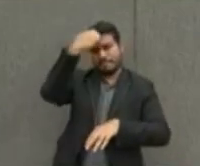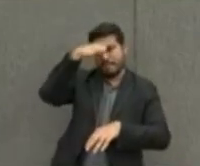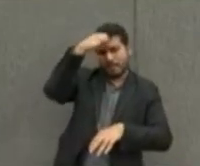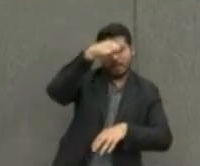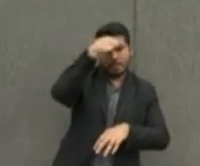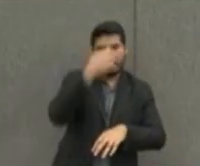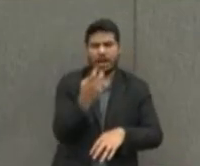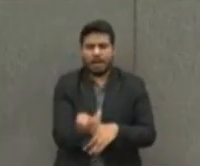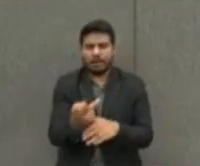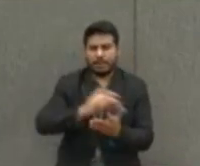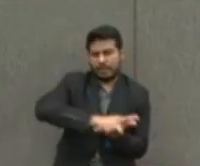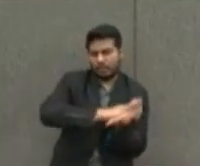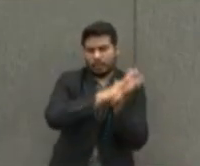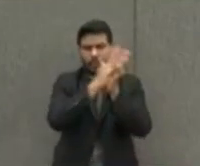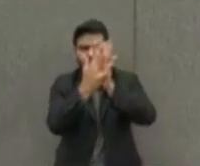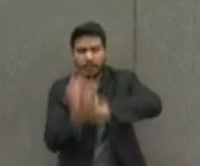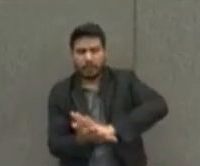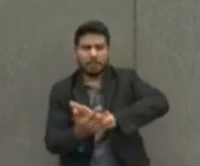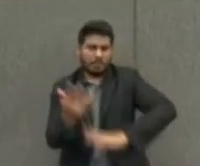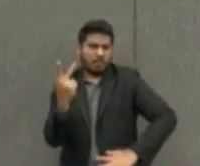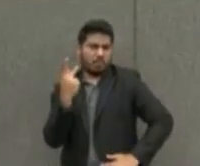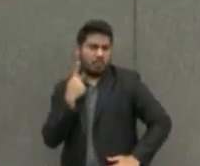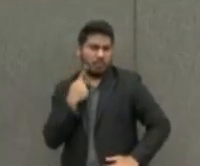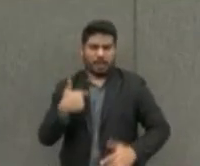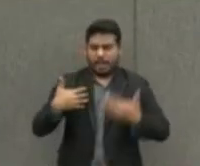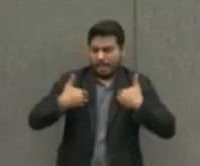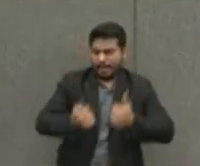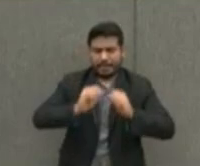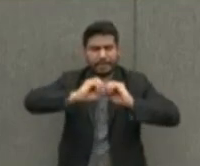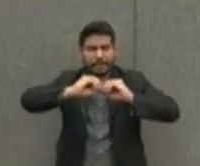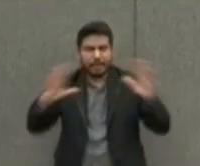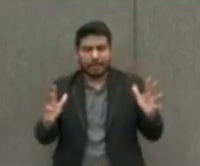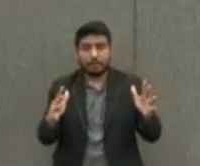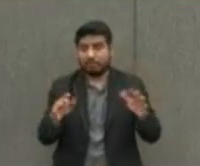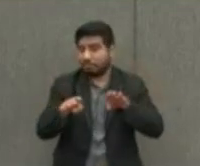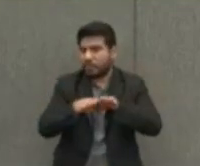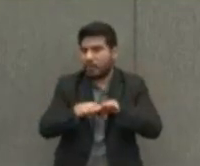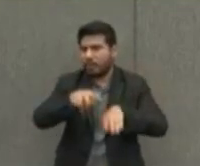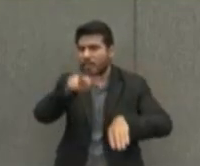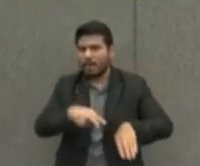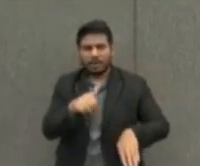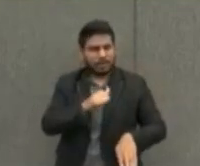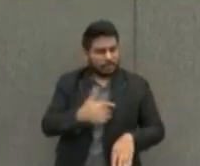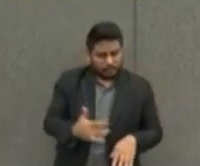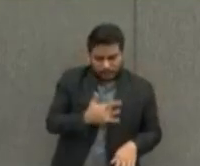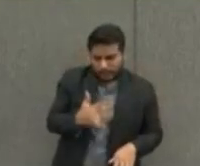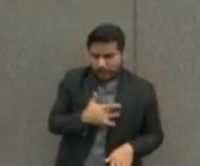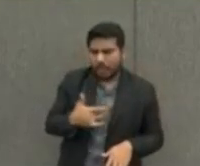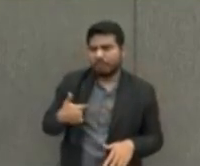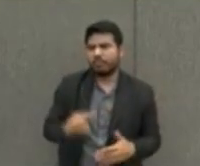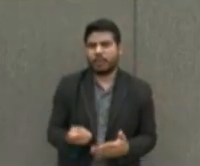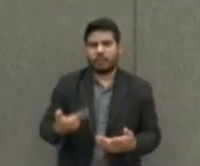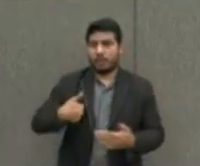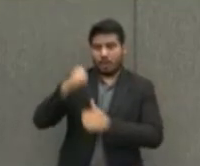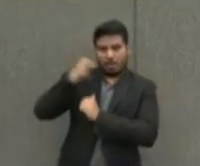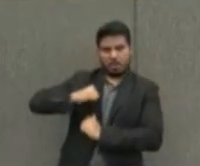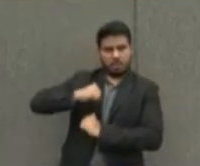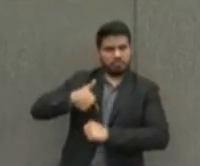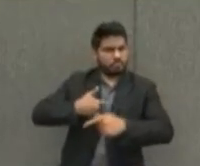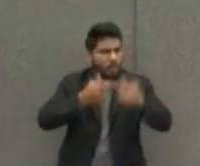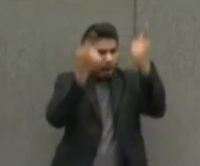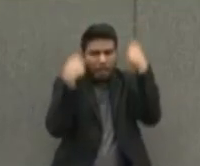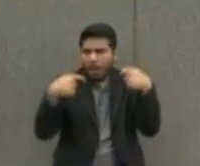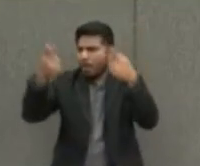nuestra forma de entendernos y asumirnos como agentes fundamentales en la política